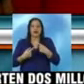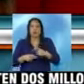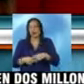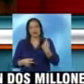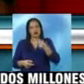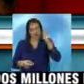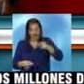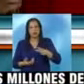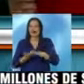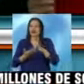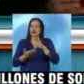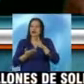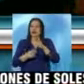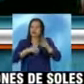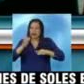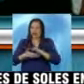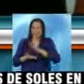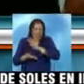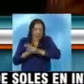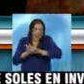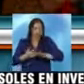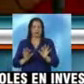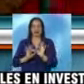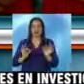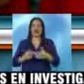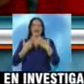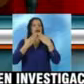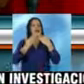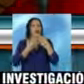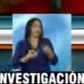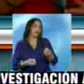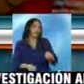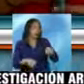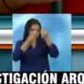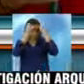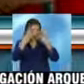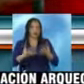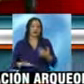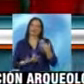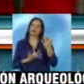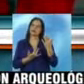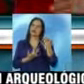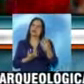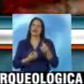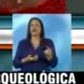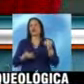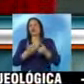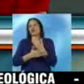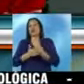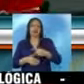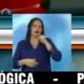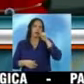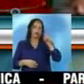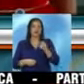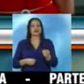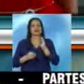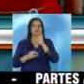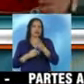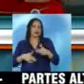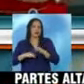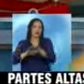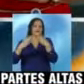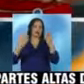sea saludable la playa. Bien, se cae por la comunicación. Entonces, bueno, habrá que esperar un nuevo aviso cuando ya puedan abrir nuevamente la playa para el acceso